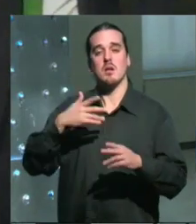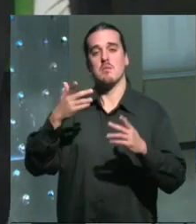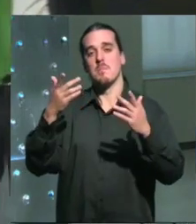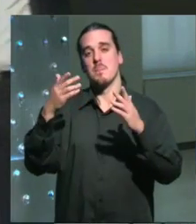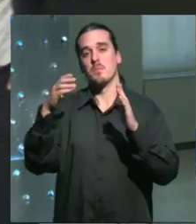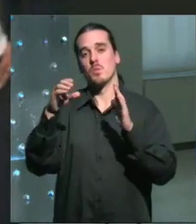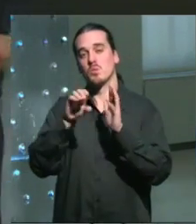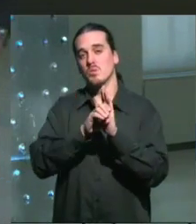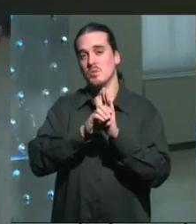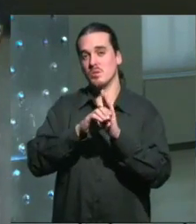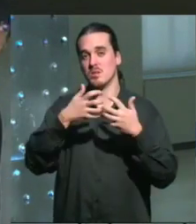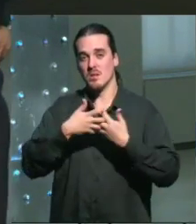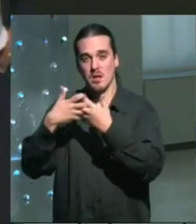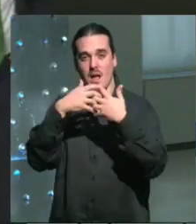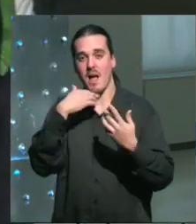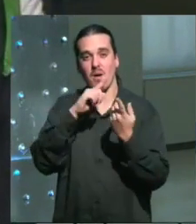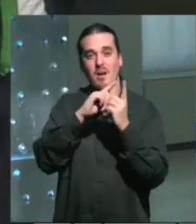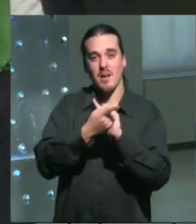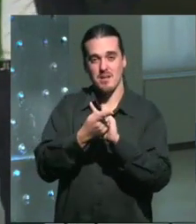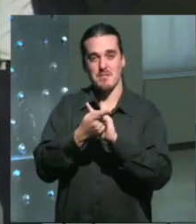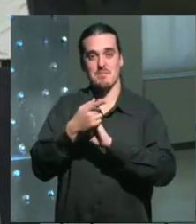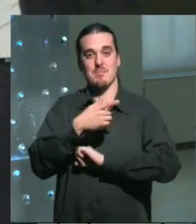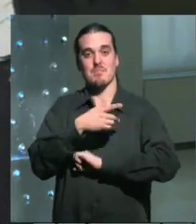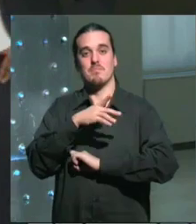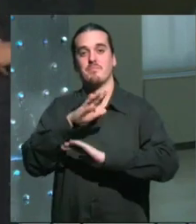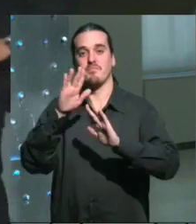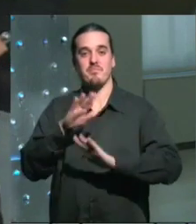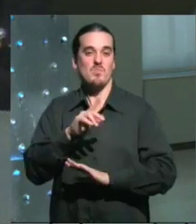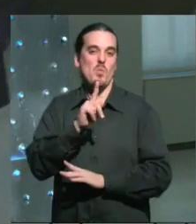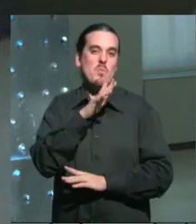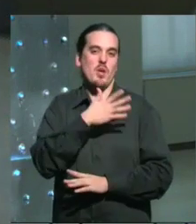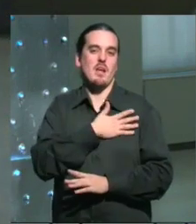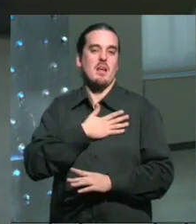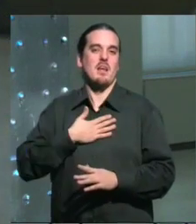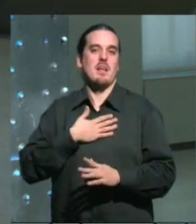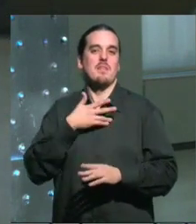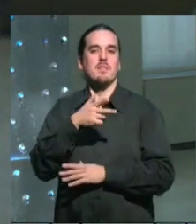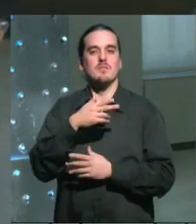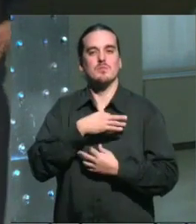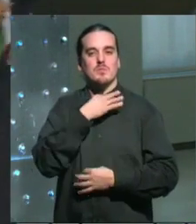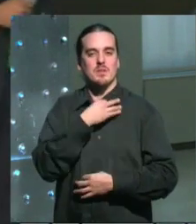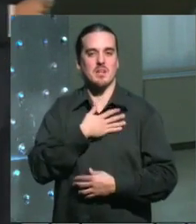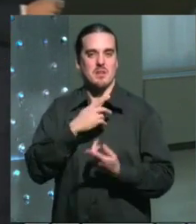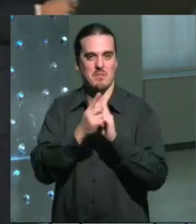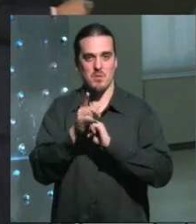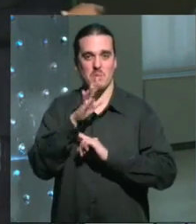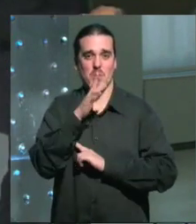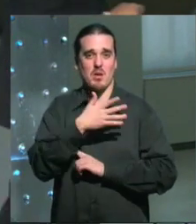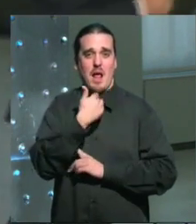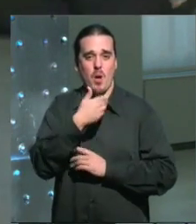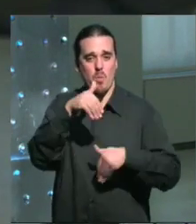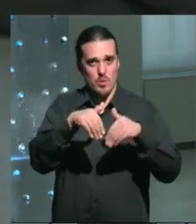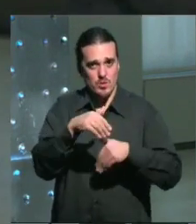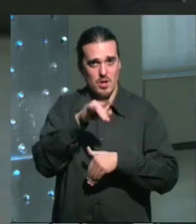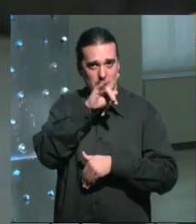derechos civiles. Se ha modificado una serie de veces. Se modificó, por ejemplo, para darle el voto a los negros, para la emancipación. Se modificó la Constitución de Estados Unidos para